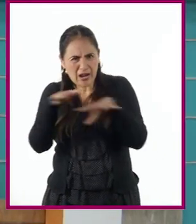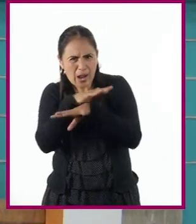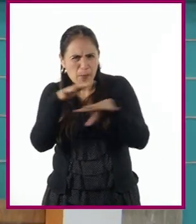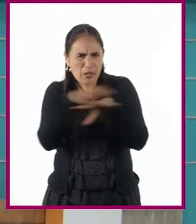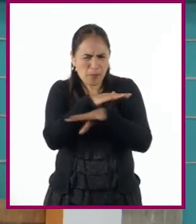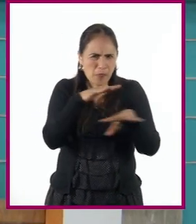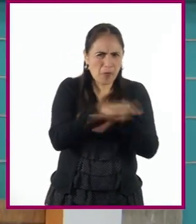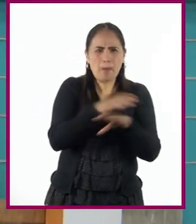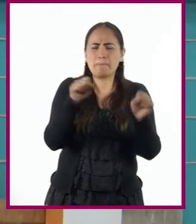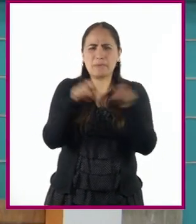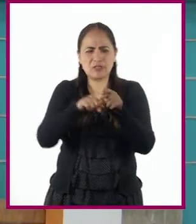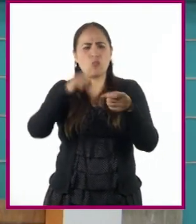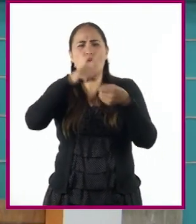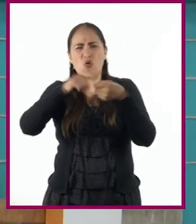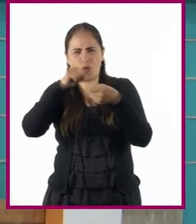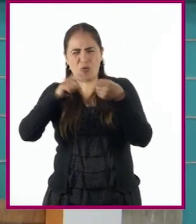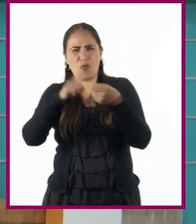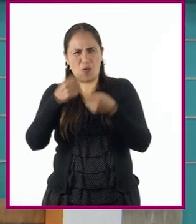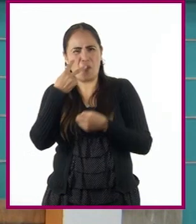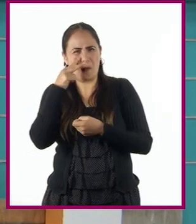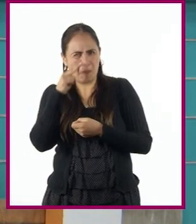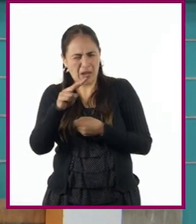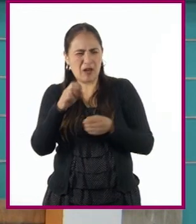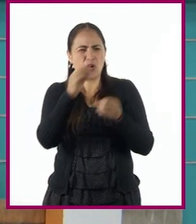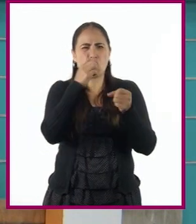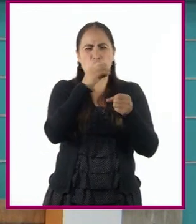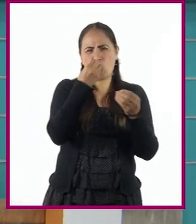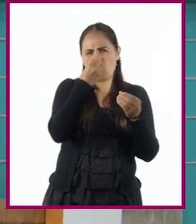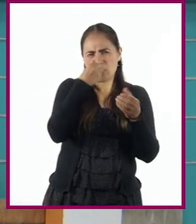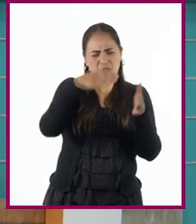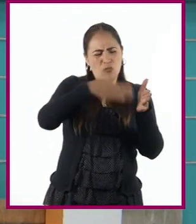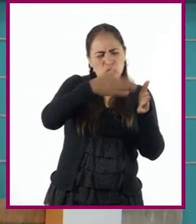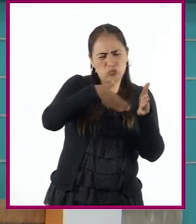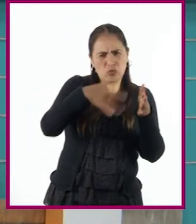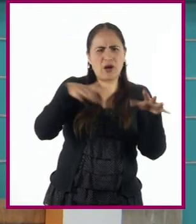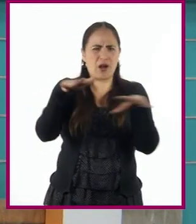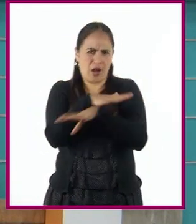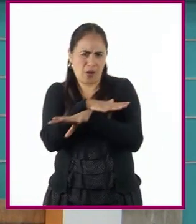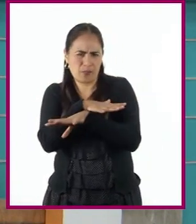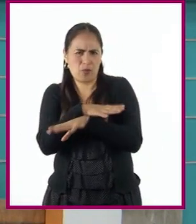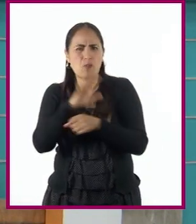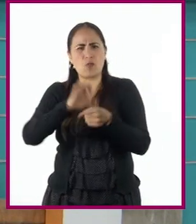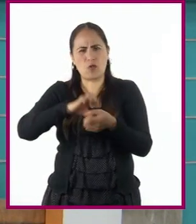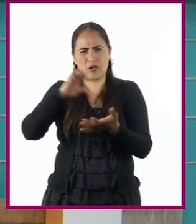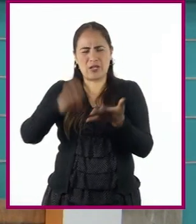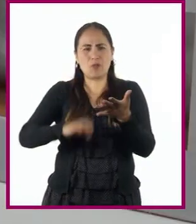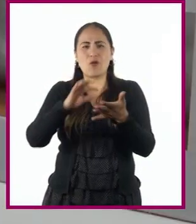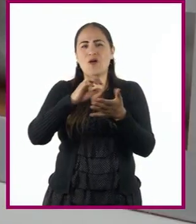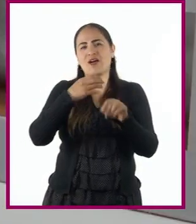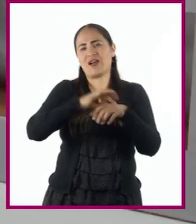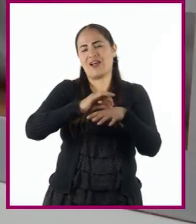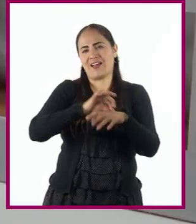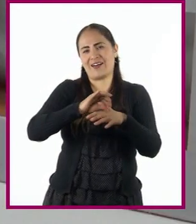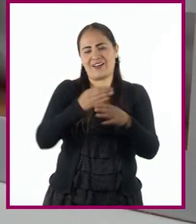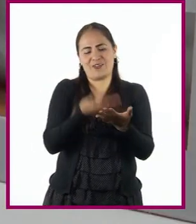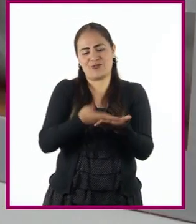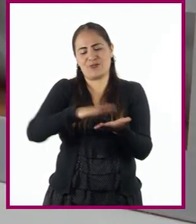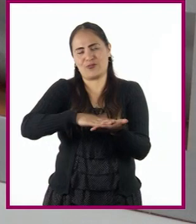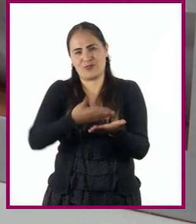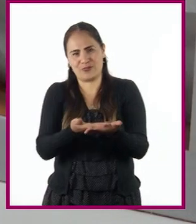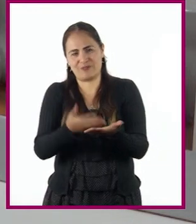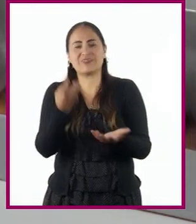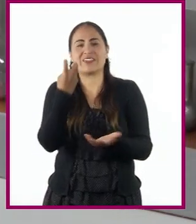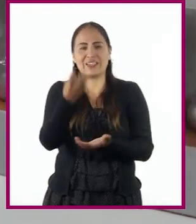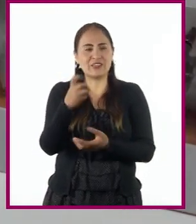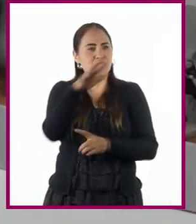responsables del cambio de color observados en muchos alimentos al cocinarlos, como en el caso de la carne asada. Casi todo lo que se